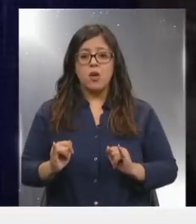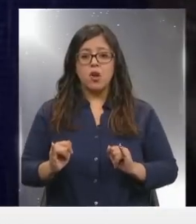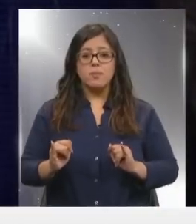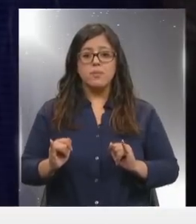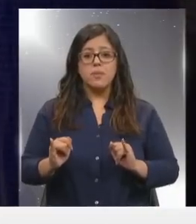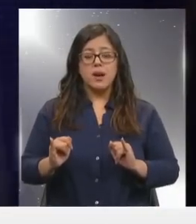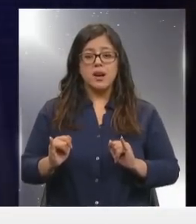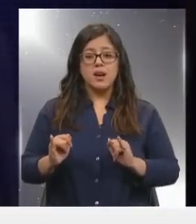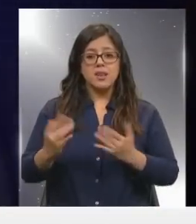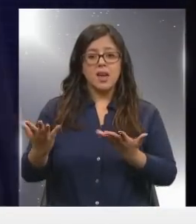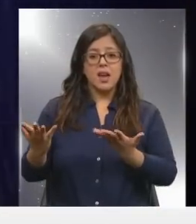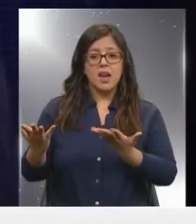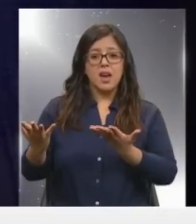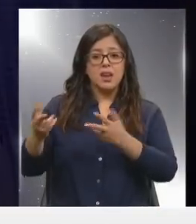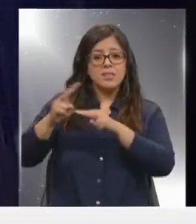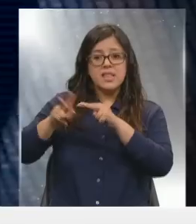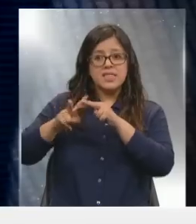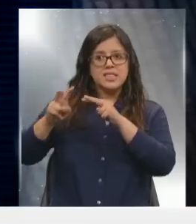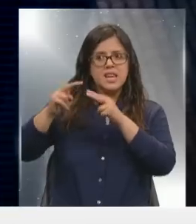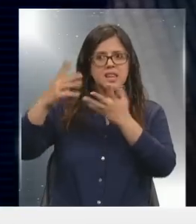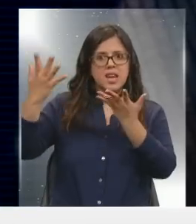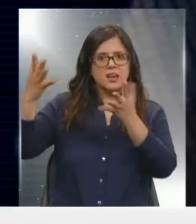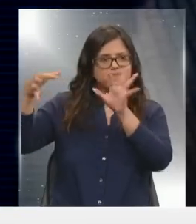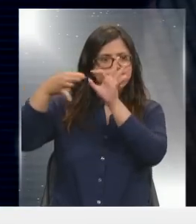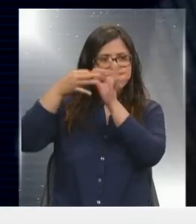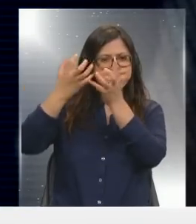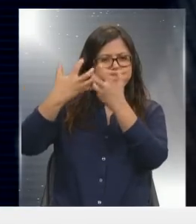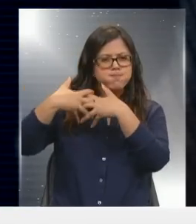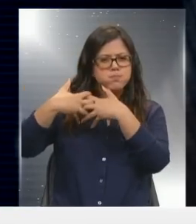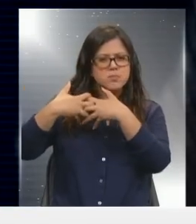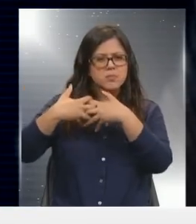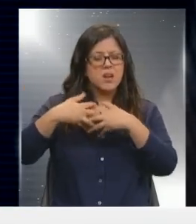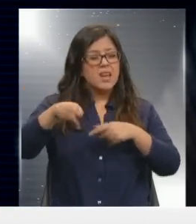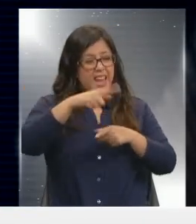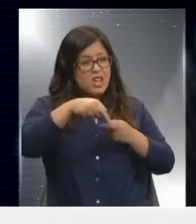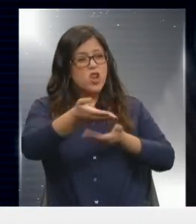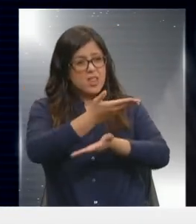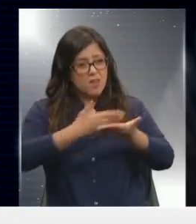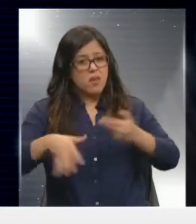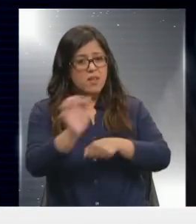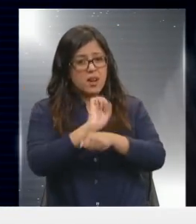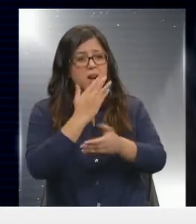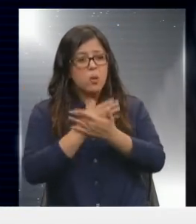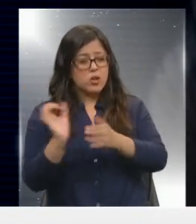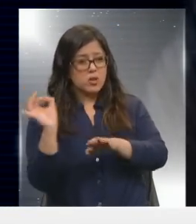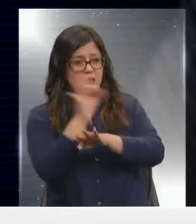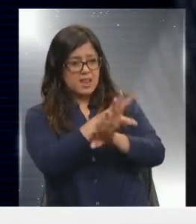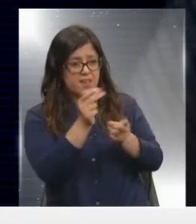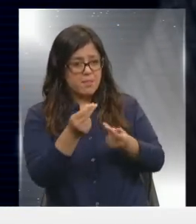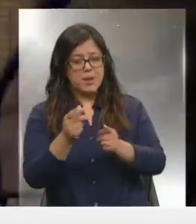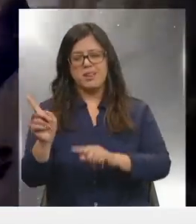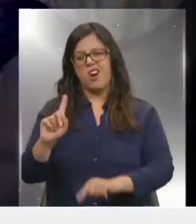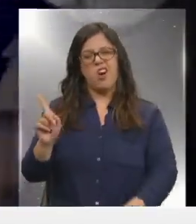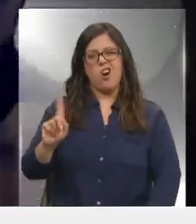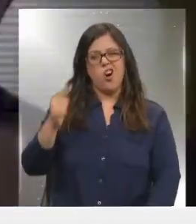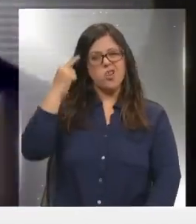de ellos, porque te juegan la mente. ¿Y tú crees que ellos realmente devuelven los vehículos cuando les transfieren la plata?